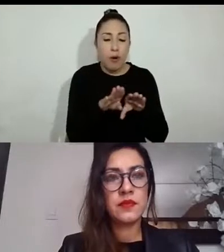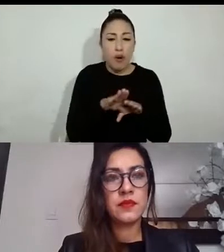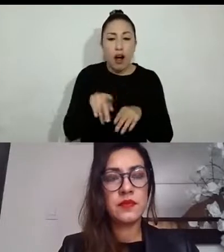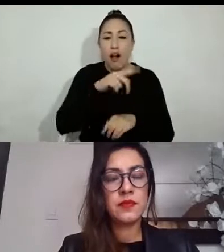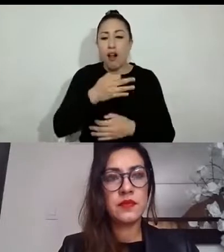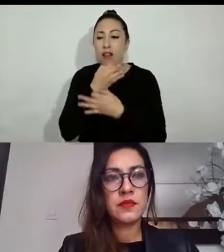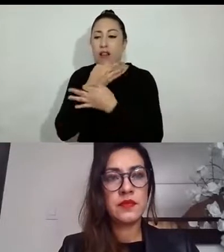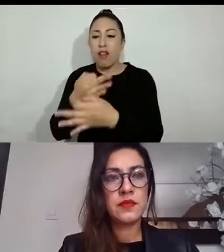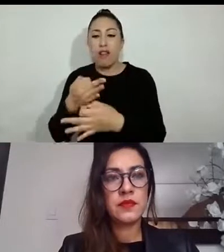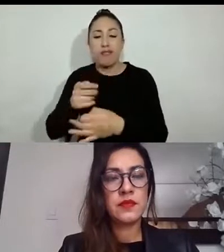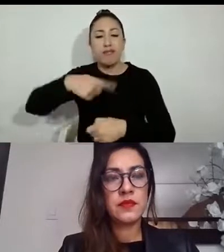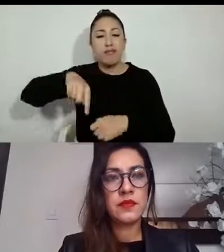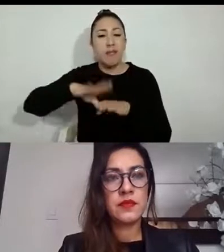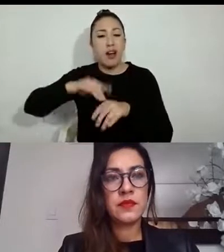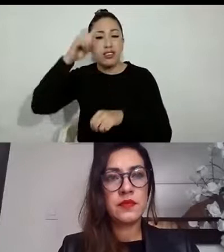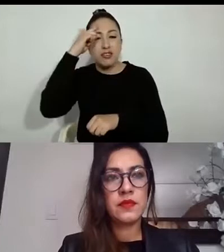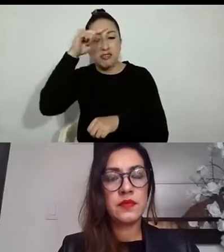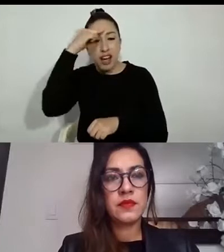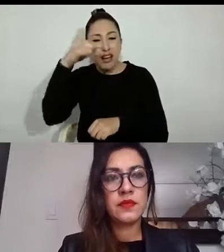espacios en los cuales